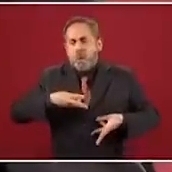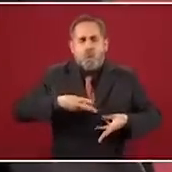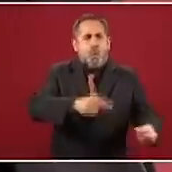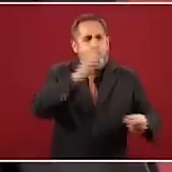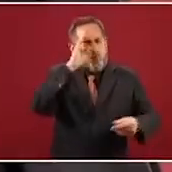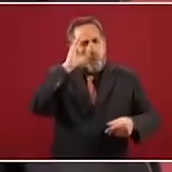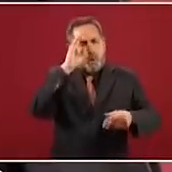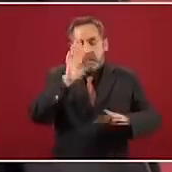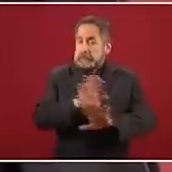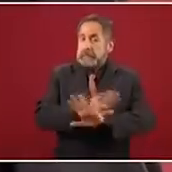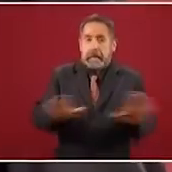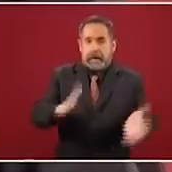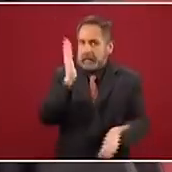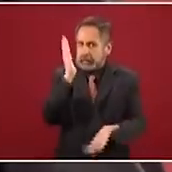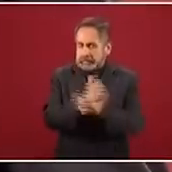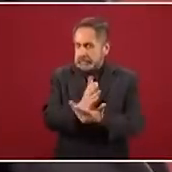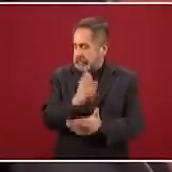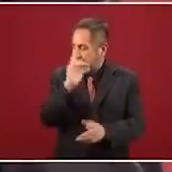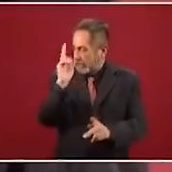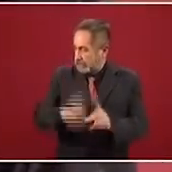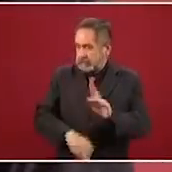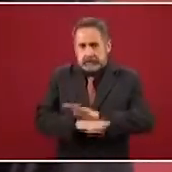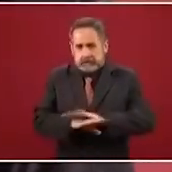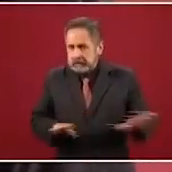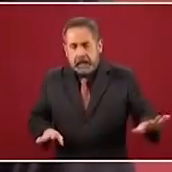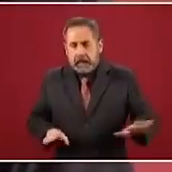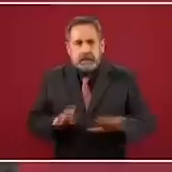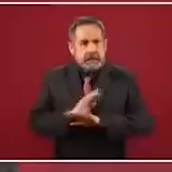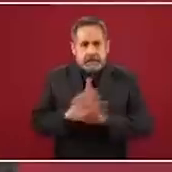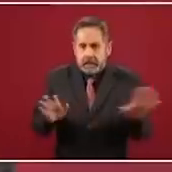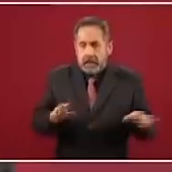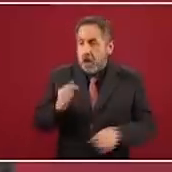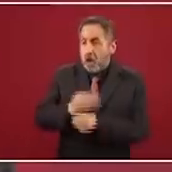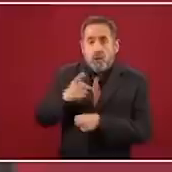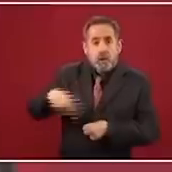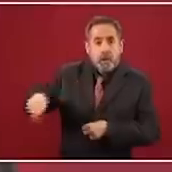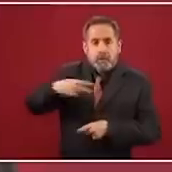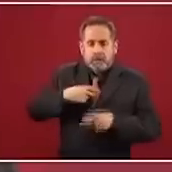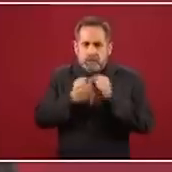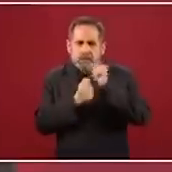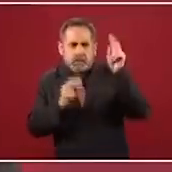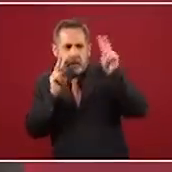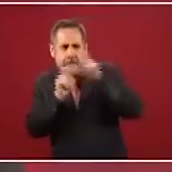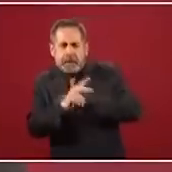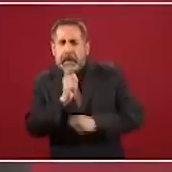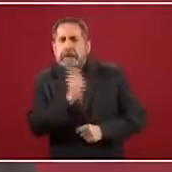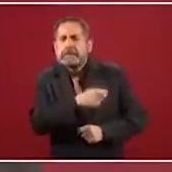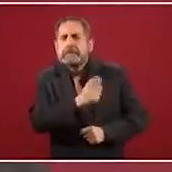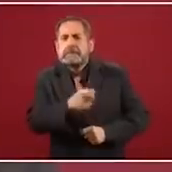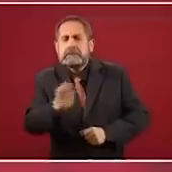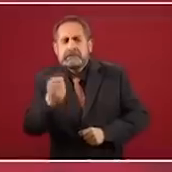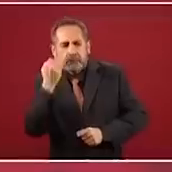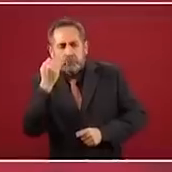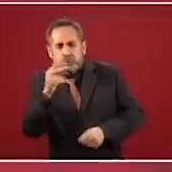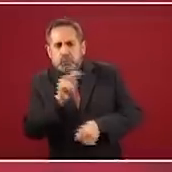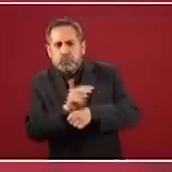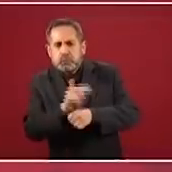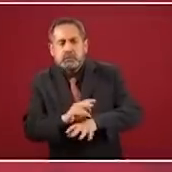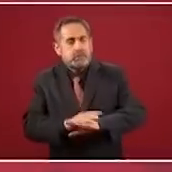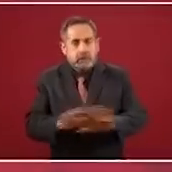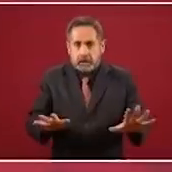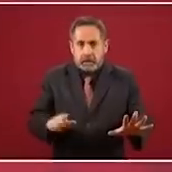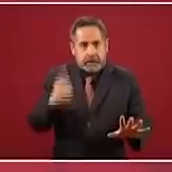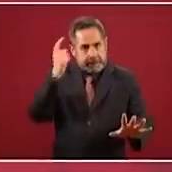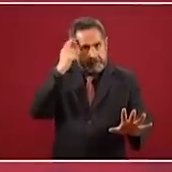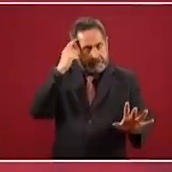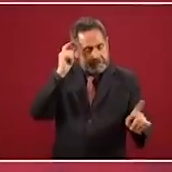no, eso ya no se puede, ya la gente está muy pendiente de todo, ya hay un cambio